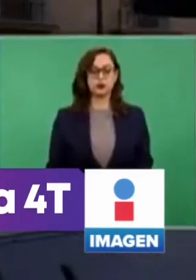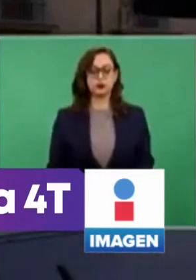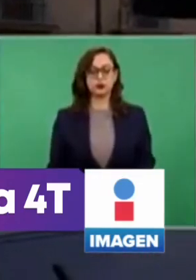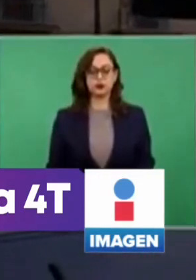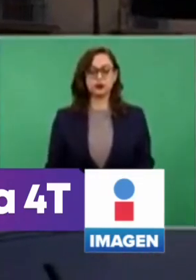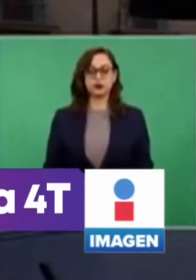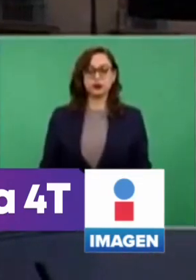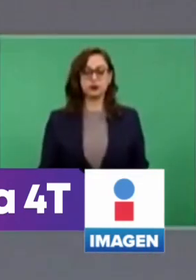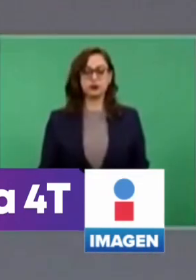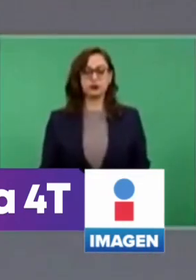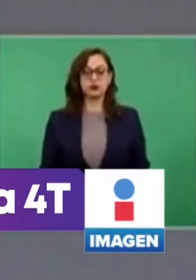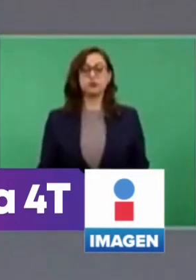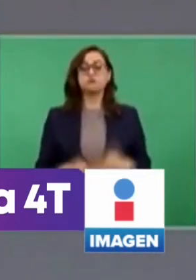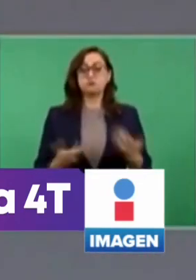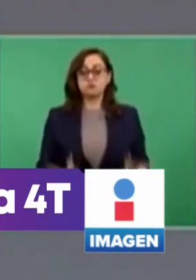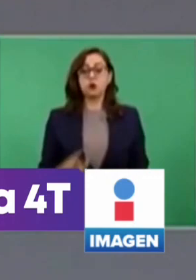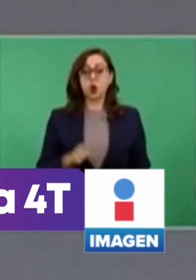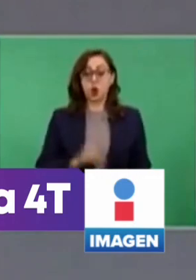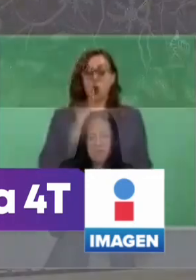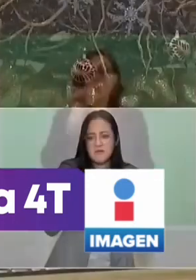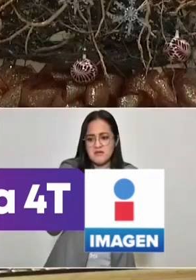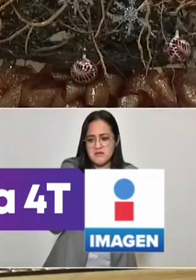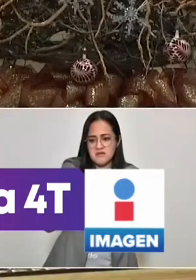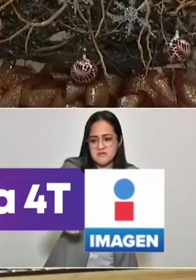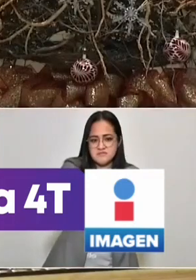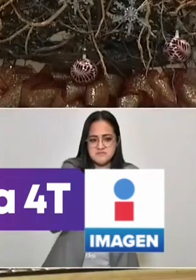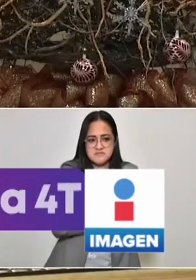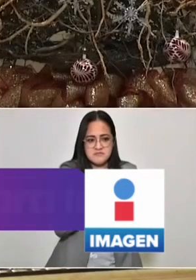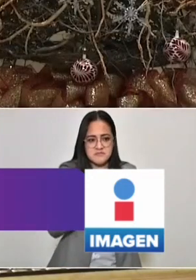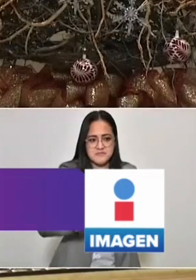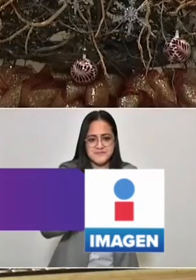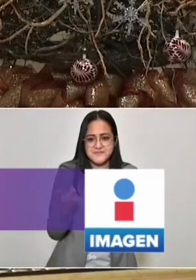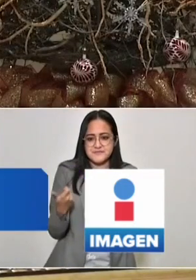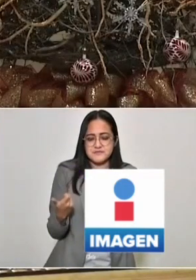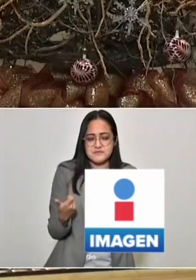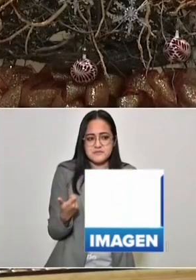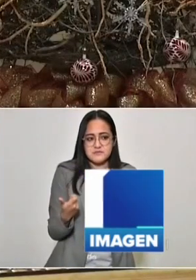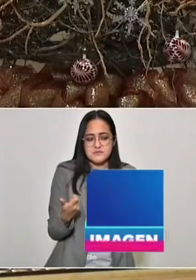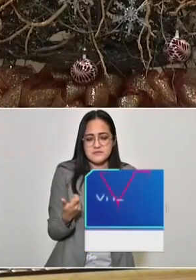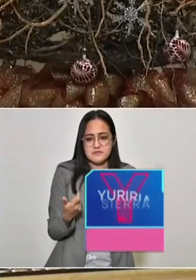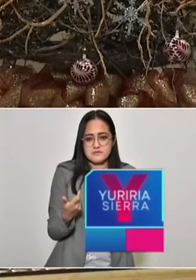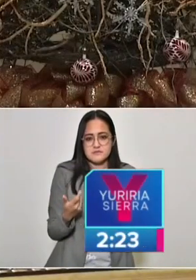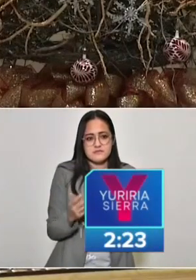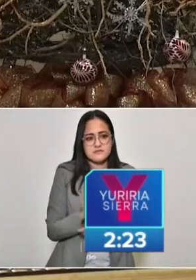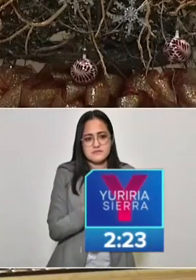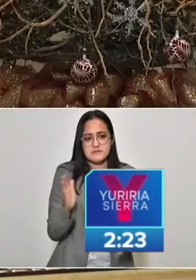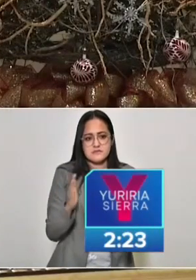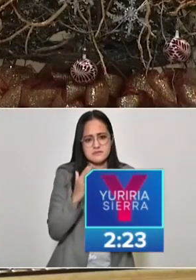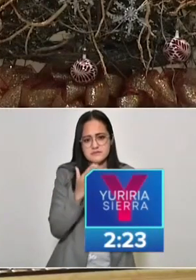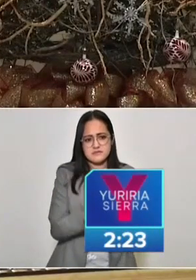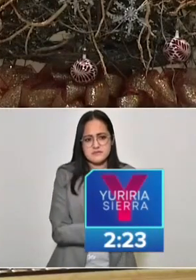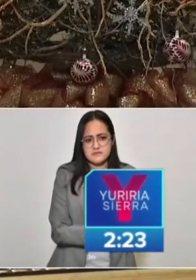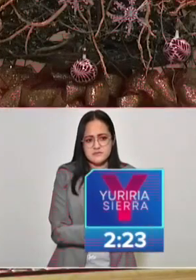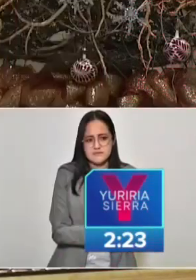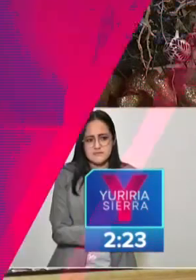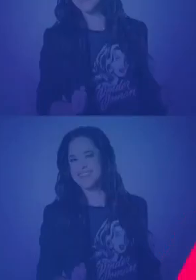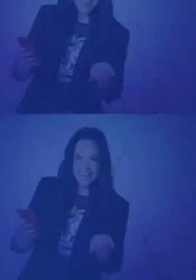que su administración tiene la disposición para continuar con iniciativas conjuntas en beneficio de los poblanos